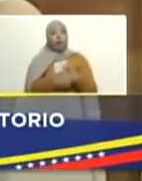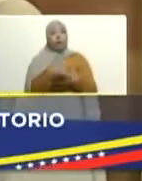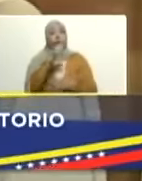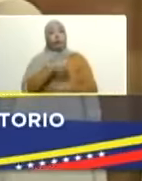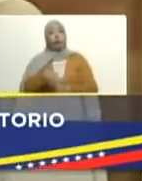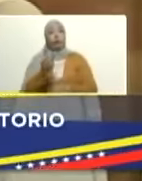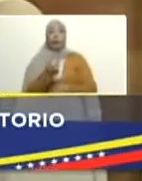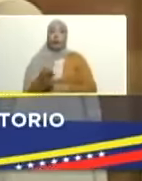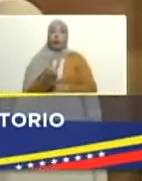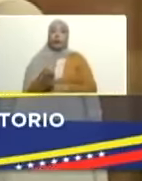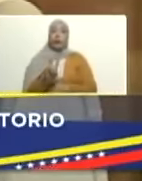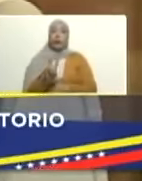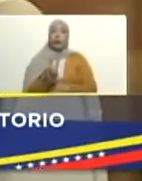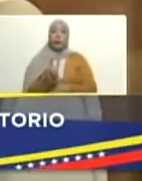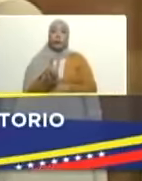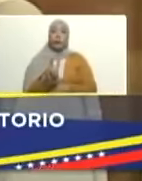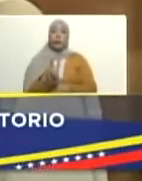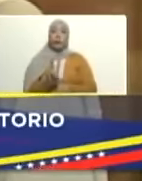Hoy,